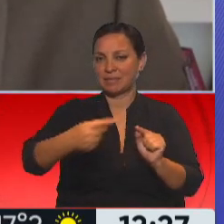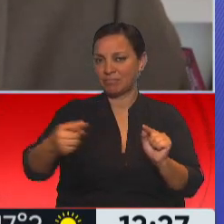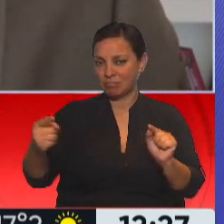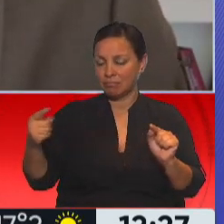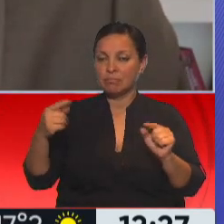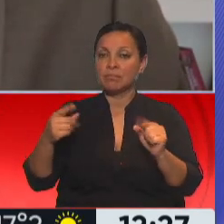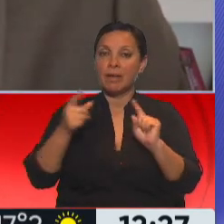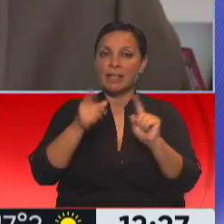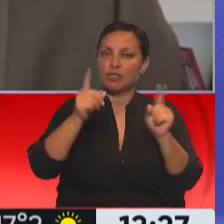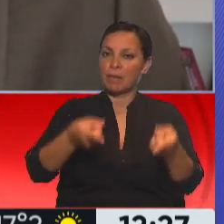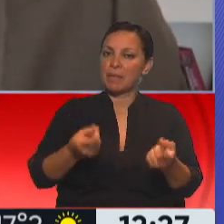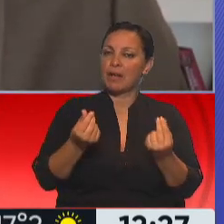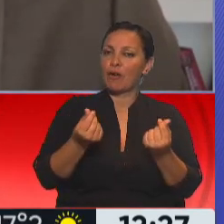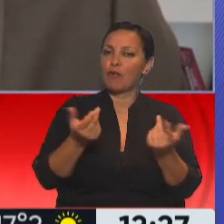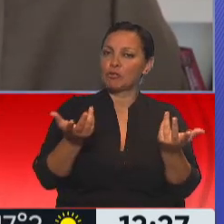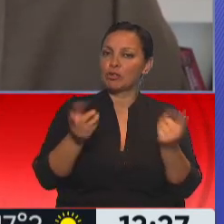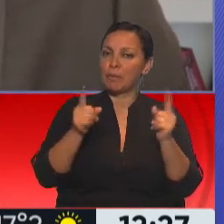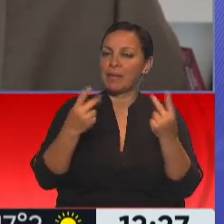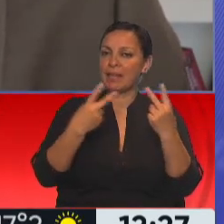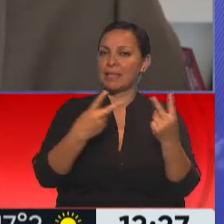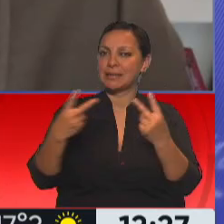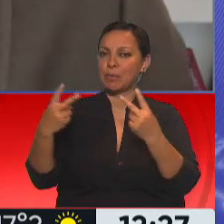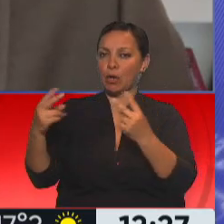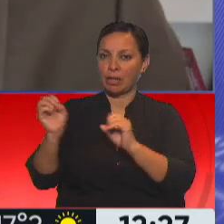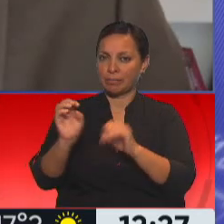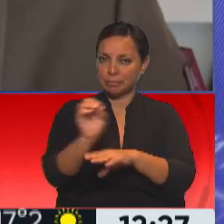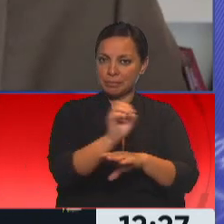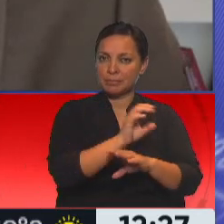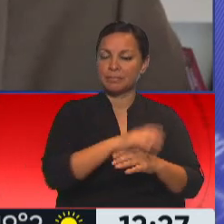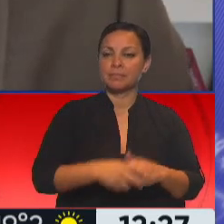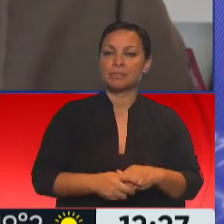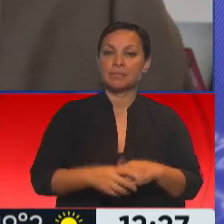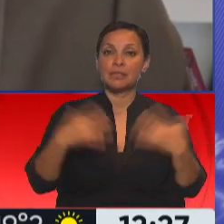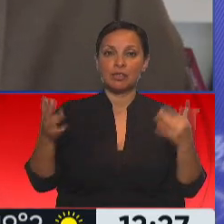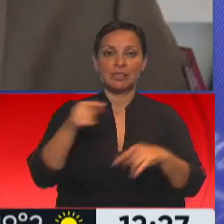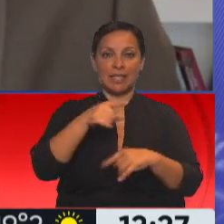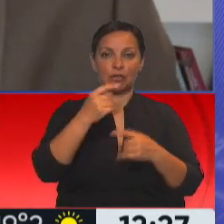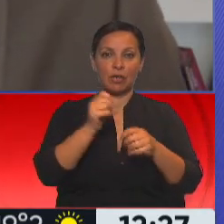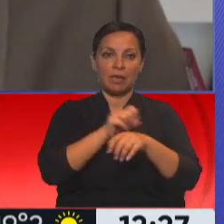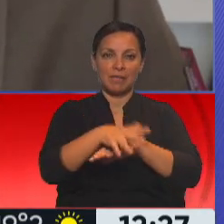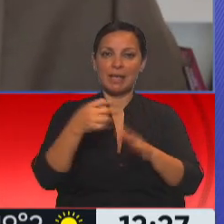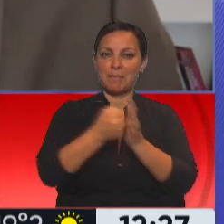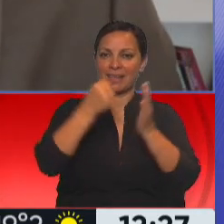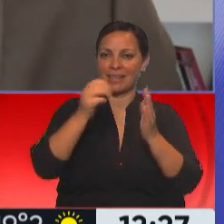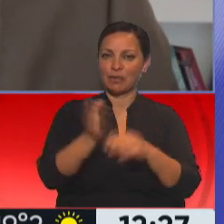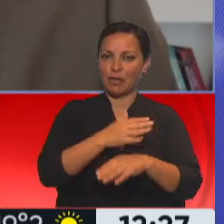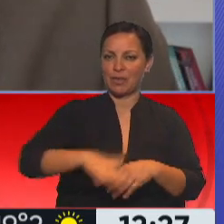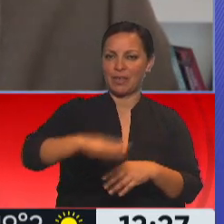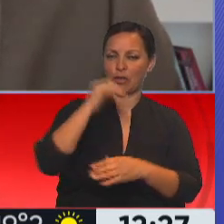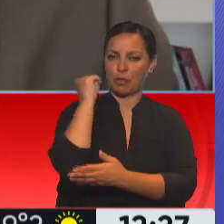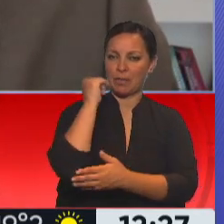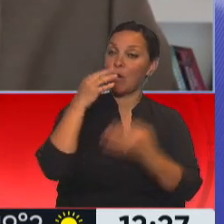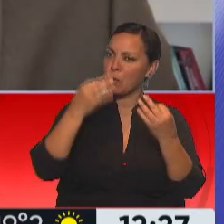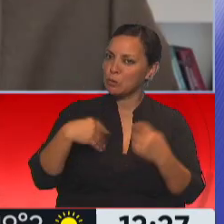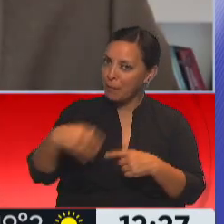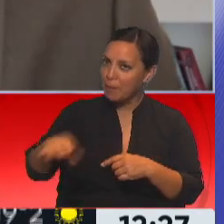también te baja el costo del transporte, digamos. O sea que eso repercute en toda la economía y es positivo. Justo eso quería preguntarte.